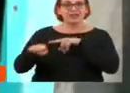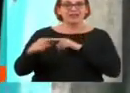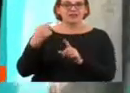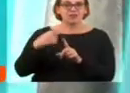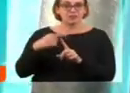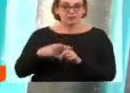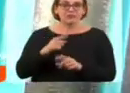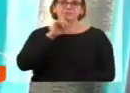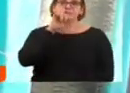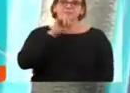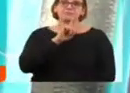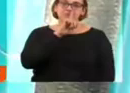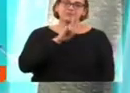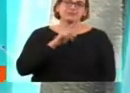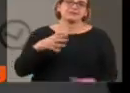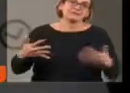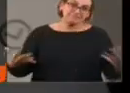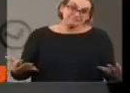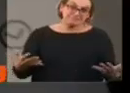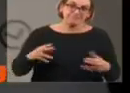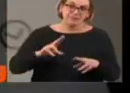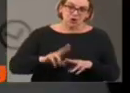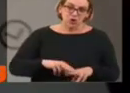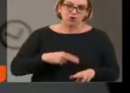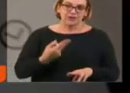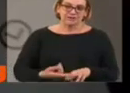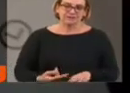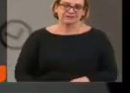hisoparon. Y adivine qué.